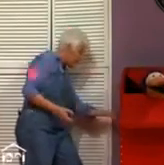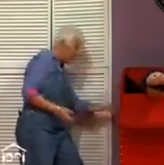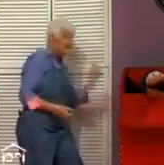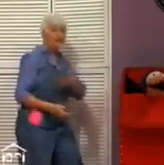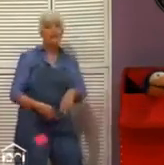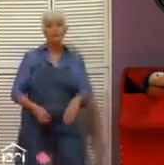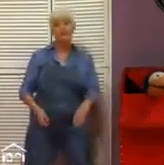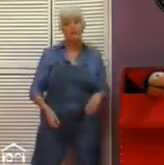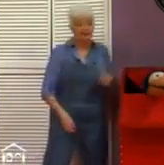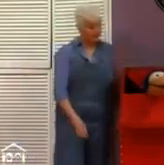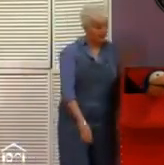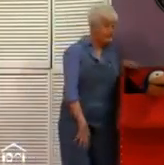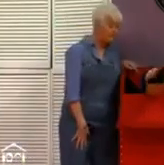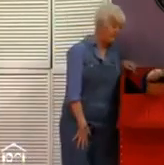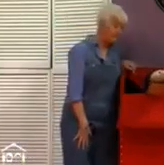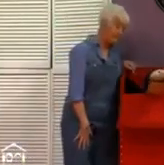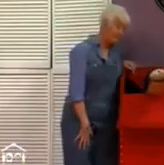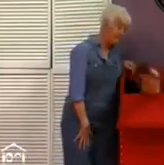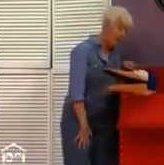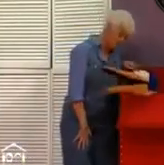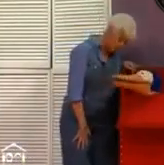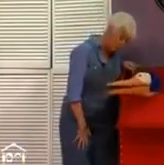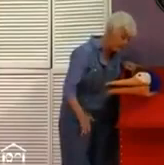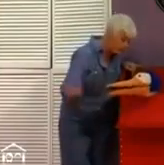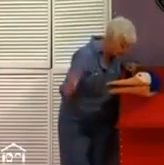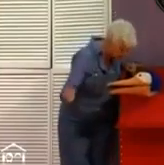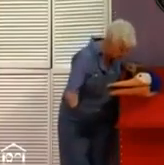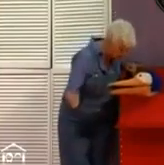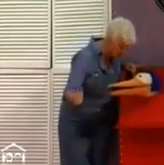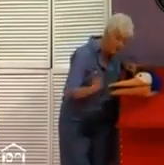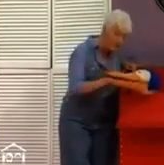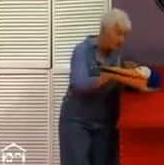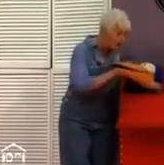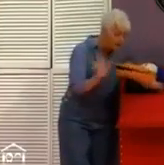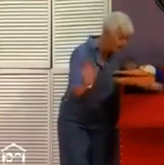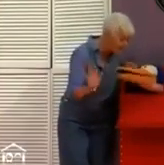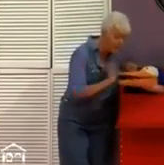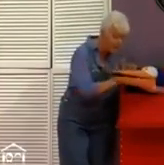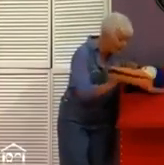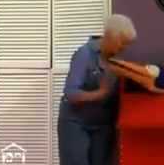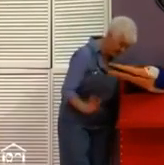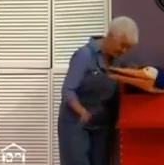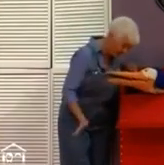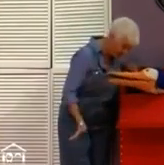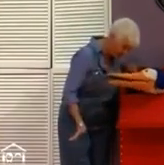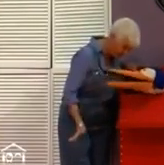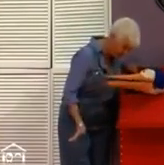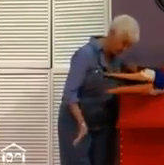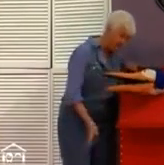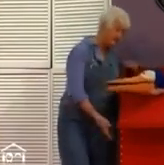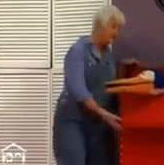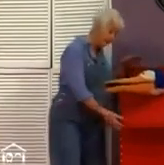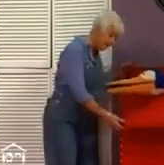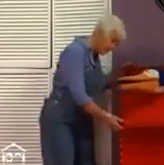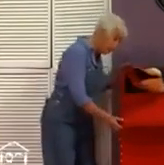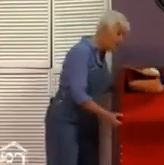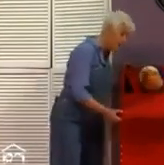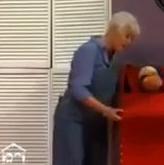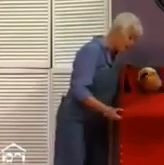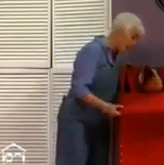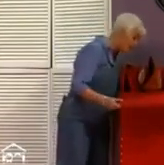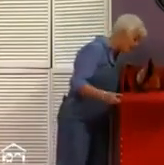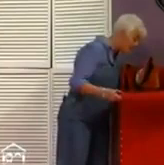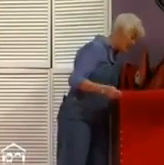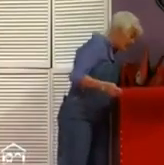Bella y a Clara Zapata. Y, hola, Clara. Perdón, me tengo que ir a trabajar porque no nada más vengo aquí a platicar contigo. ¿En serio? Sí, no,